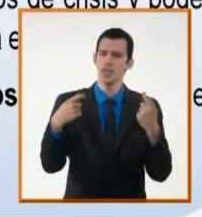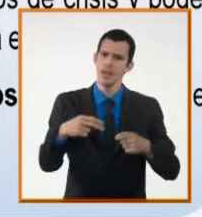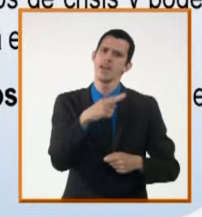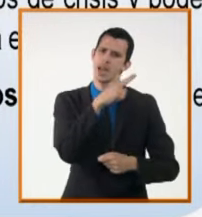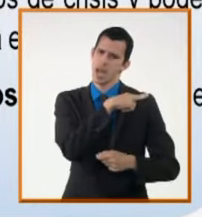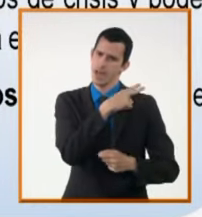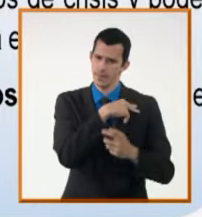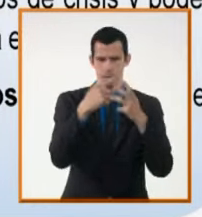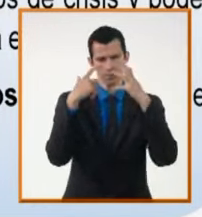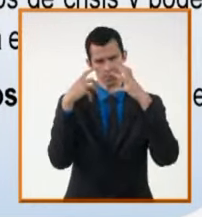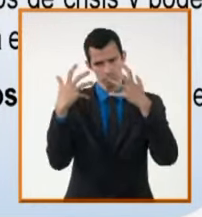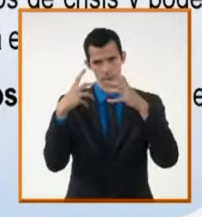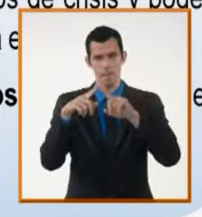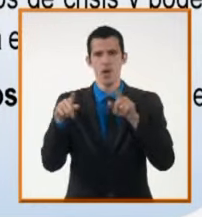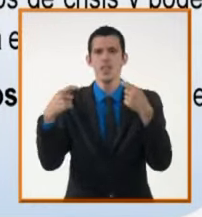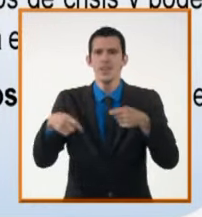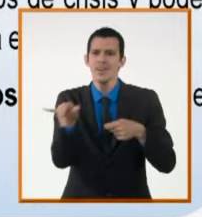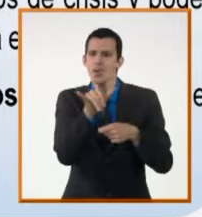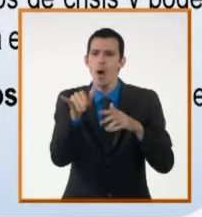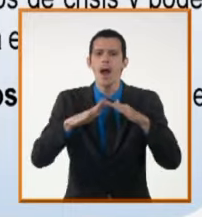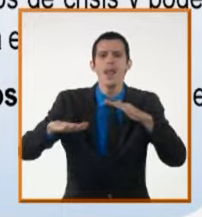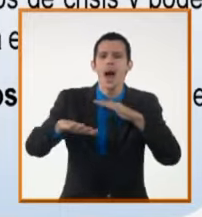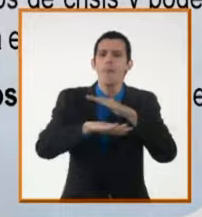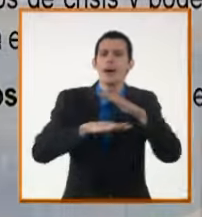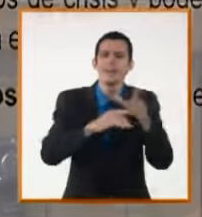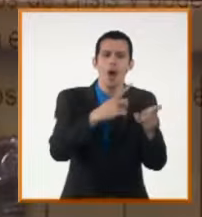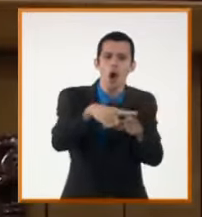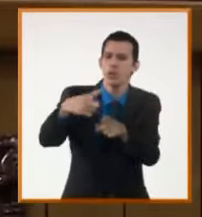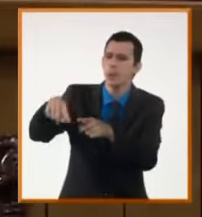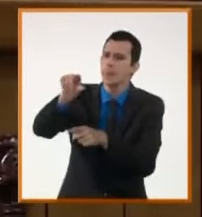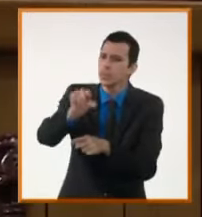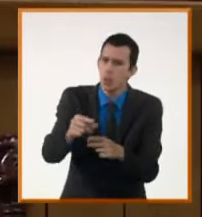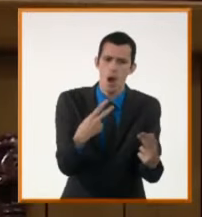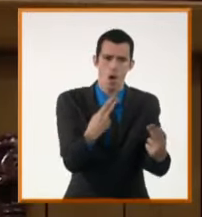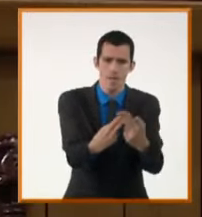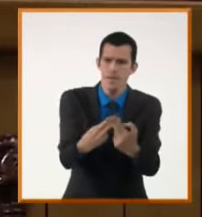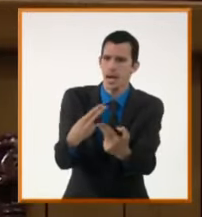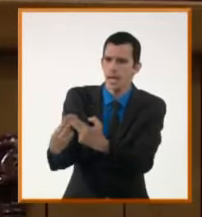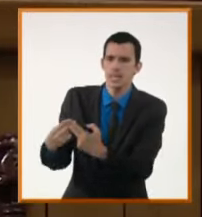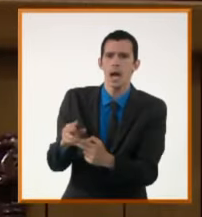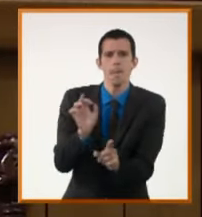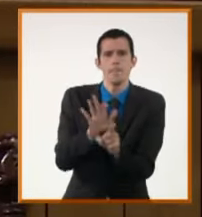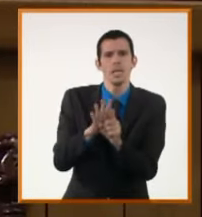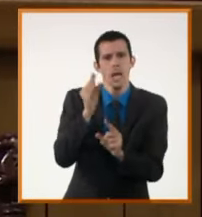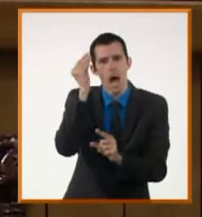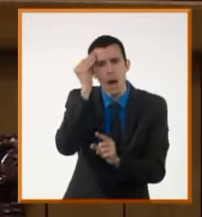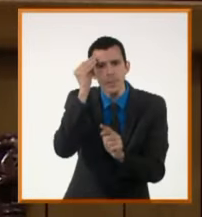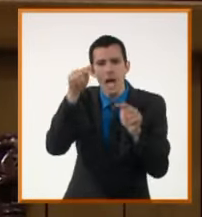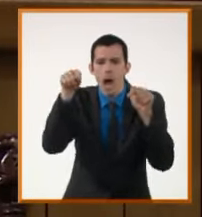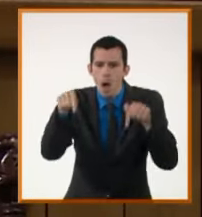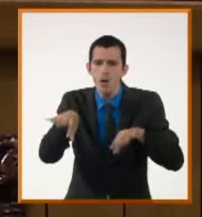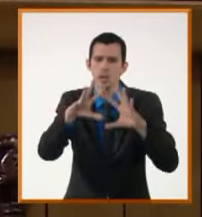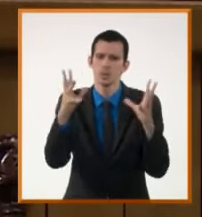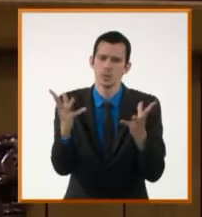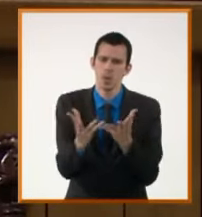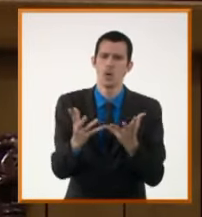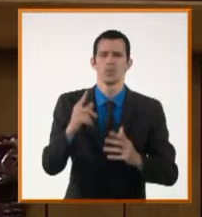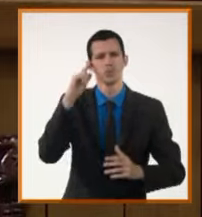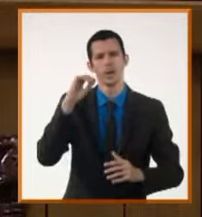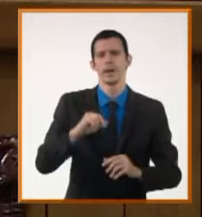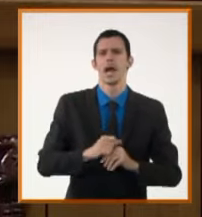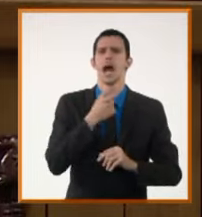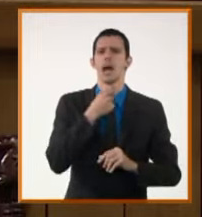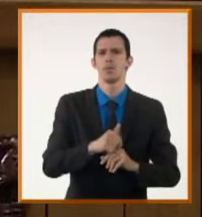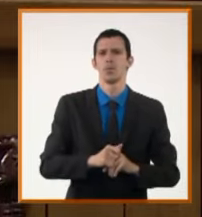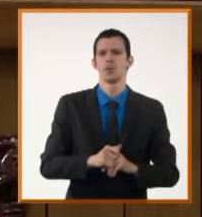idea, en los 3 años que llevamos de crear la figura de los intendentes, han fluctuado 111